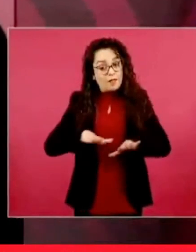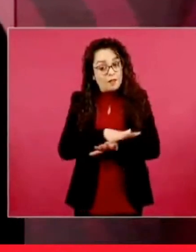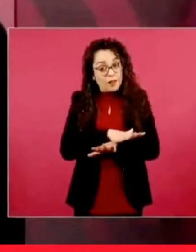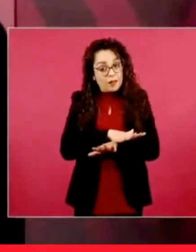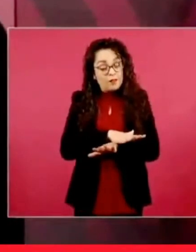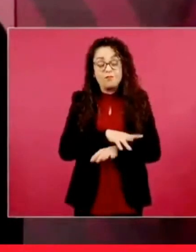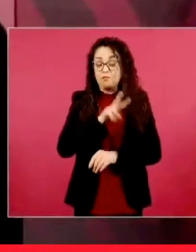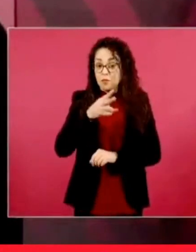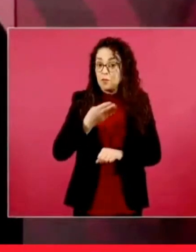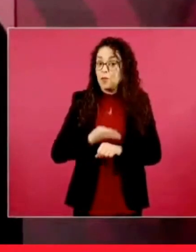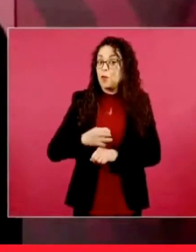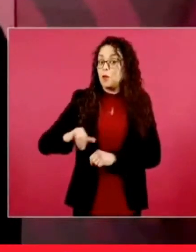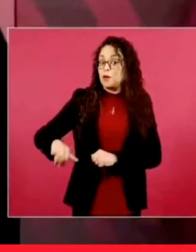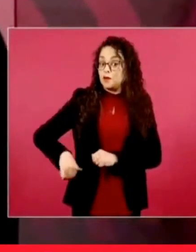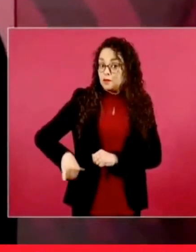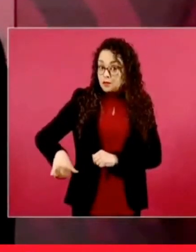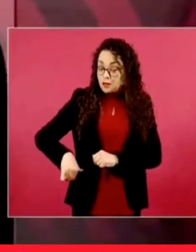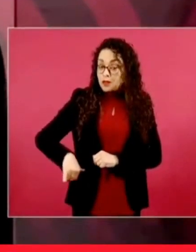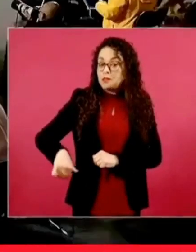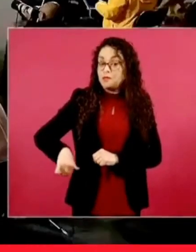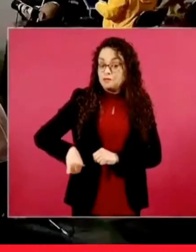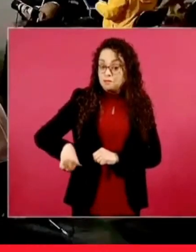interesantes,